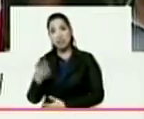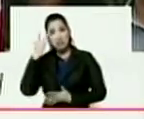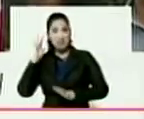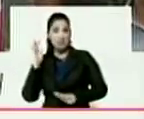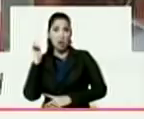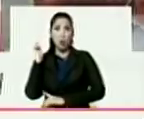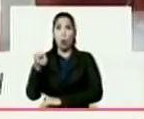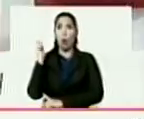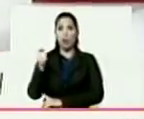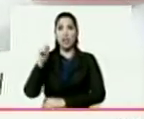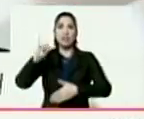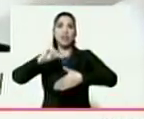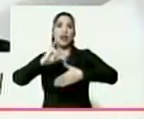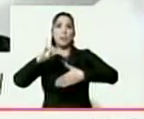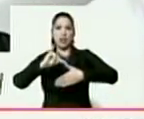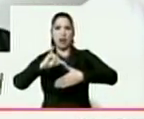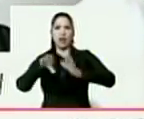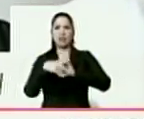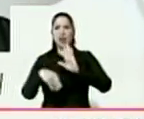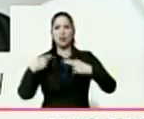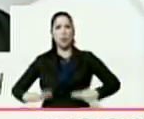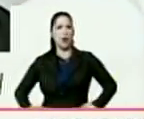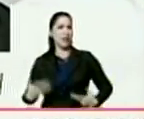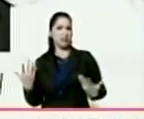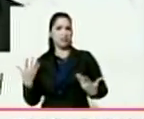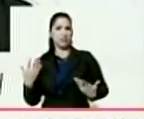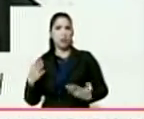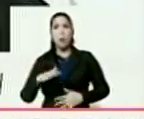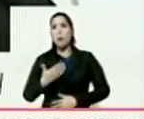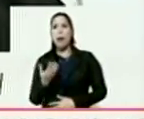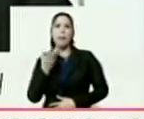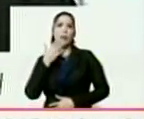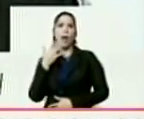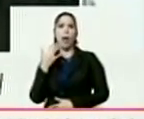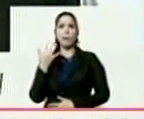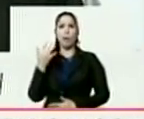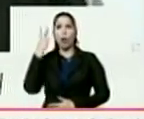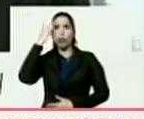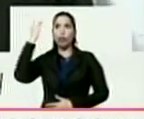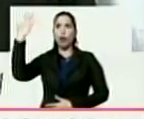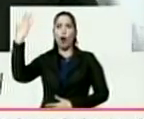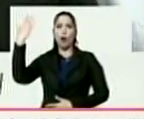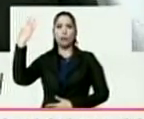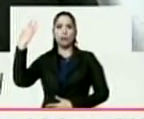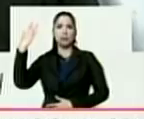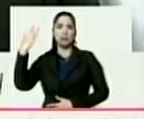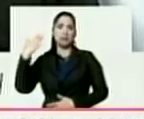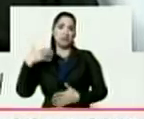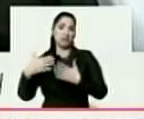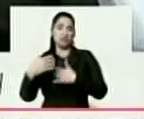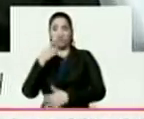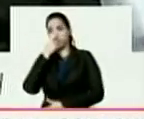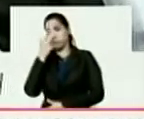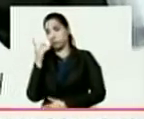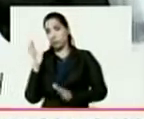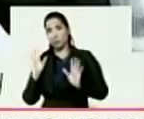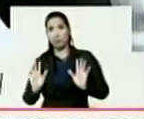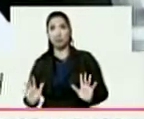interamericana puede venir si quieren la corte celestial no nos da ni frío ni calor